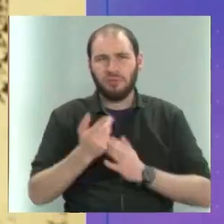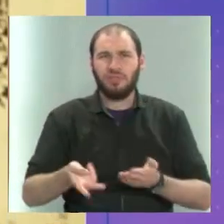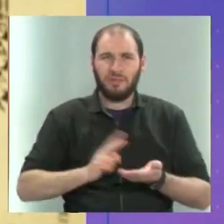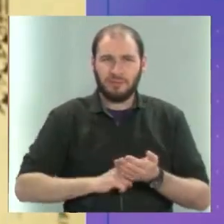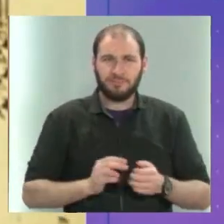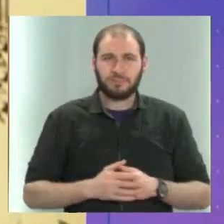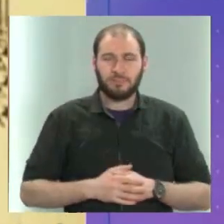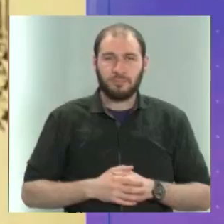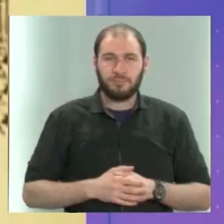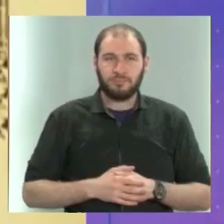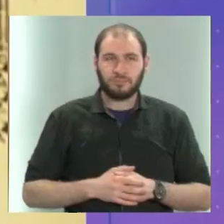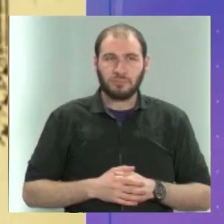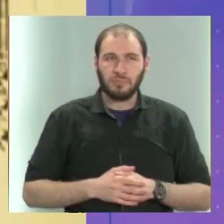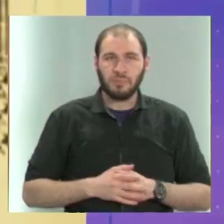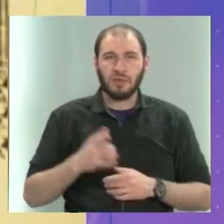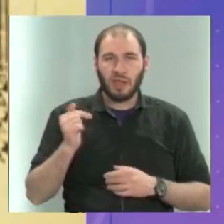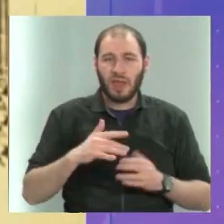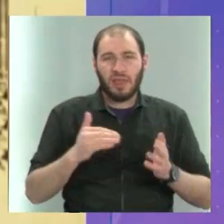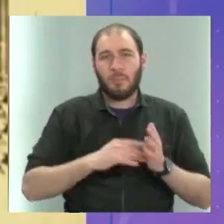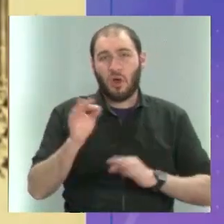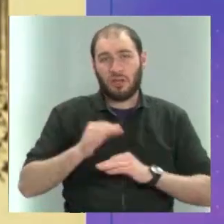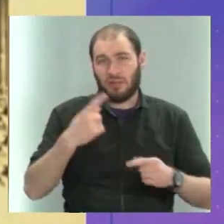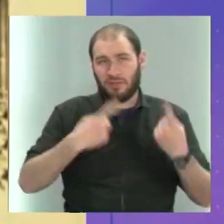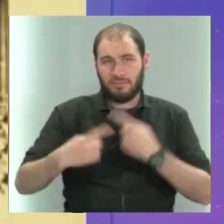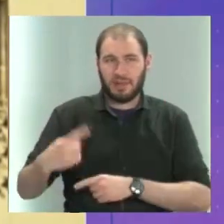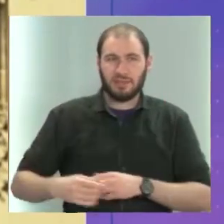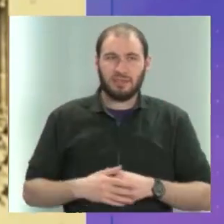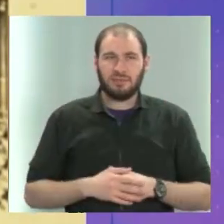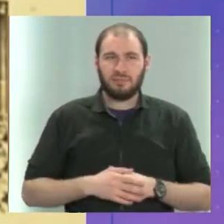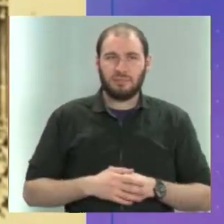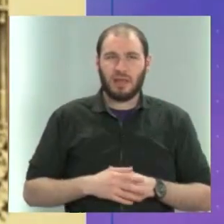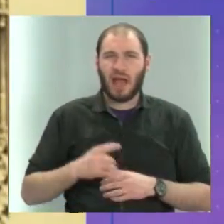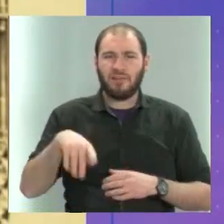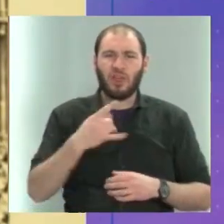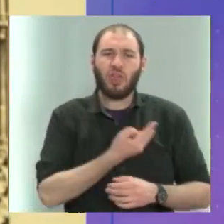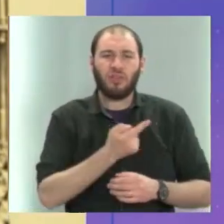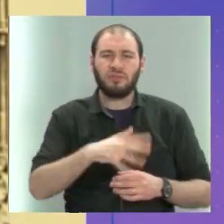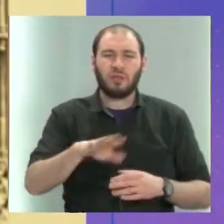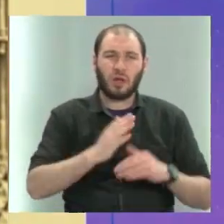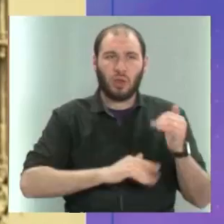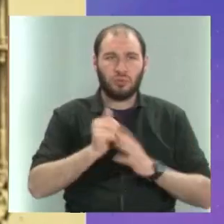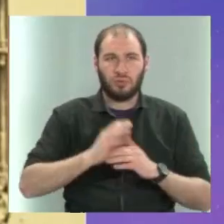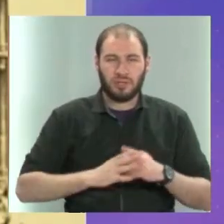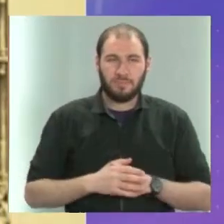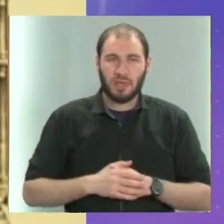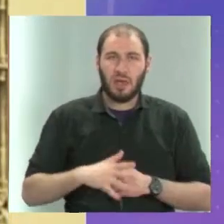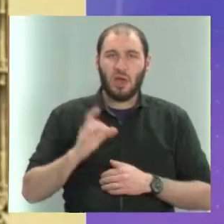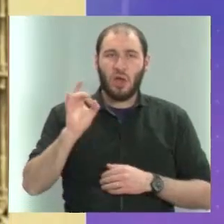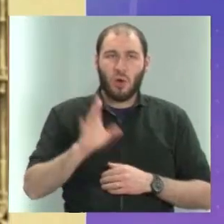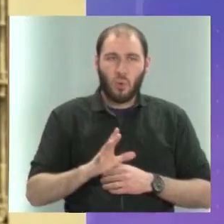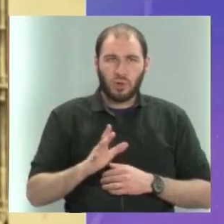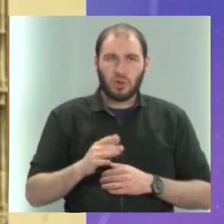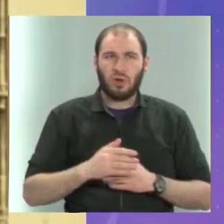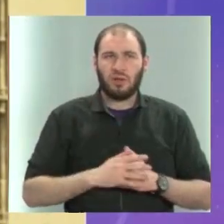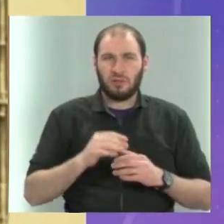y fueron variando los proyectos en torno a dónde construir la ciudad. Solamente fue